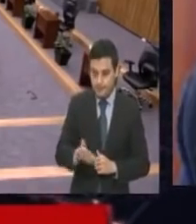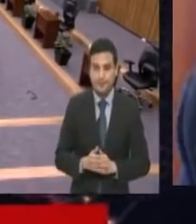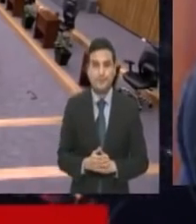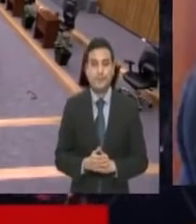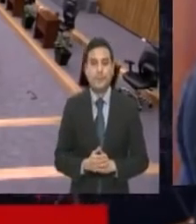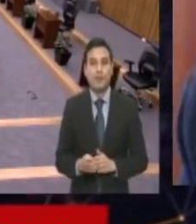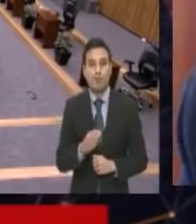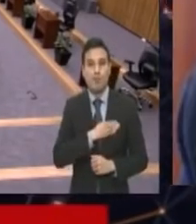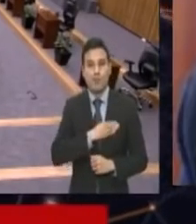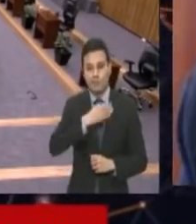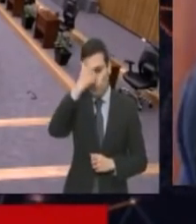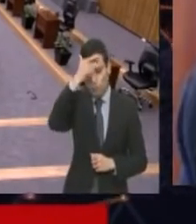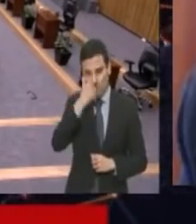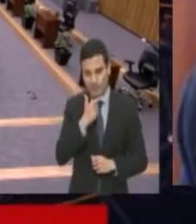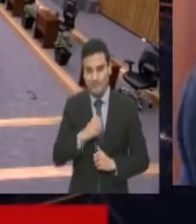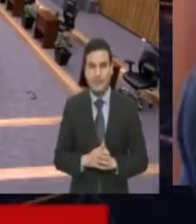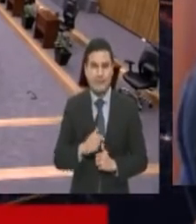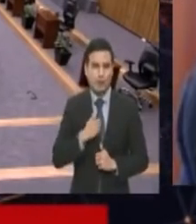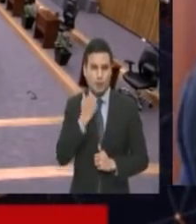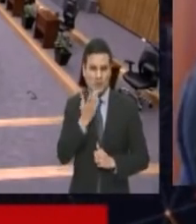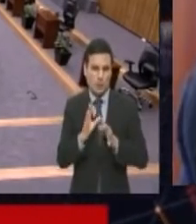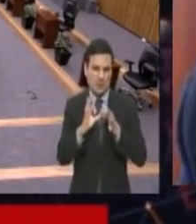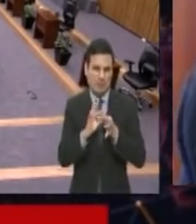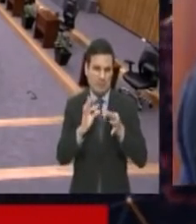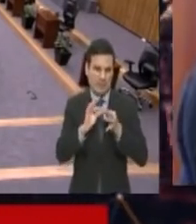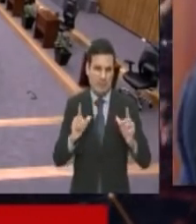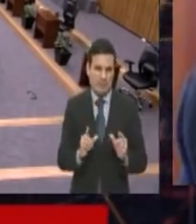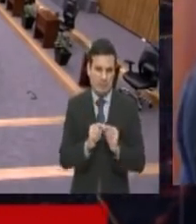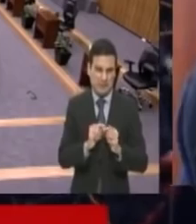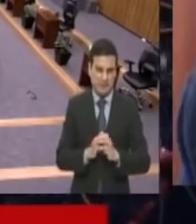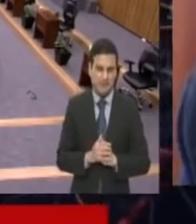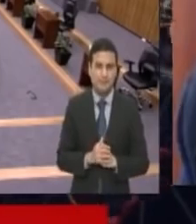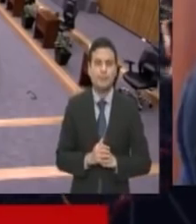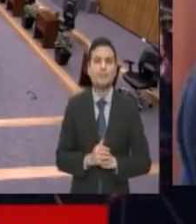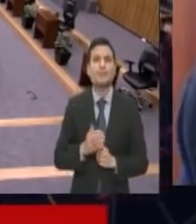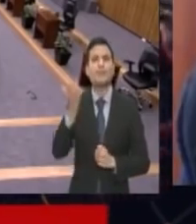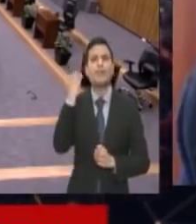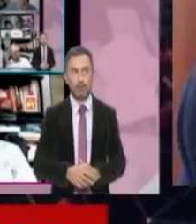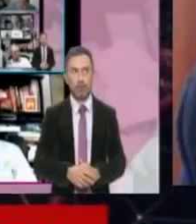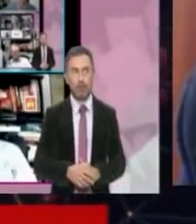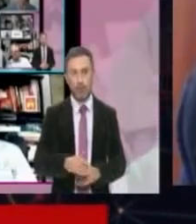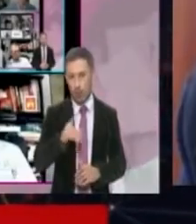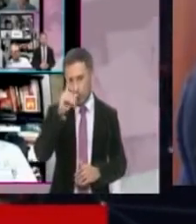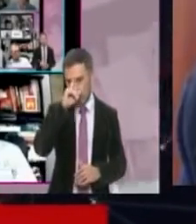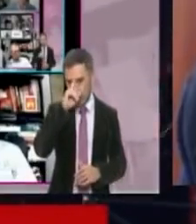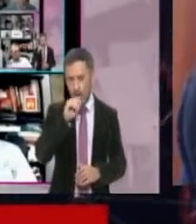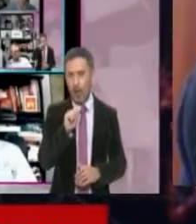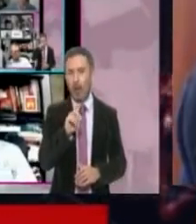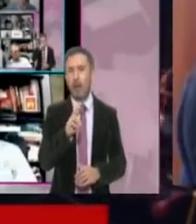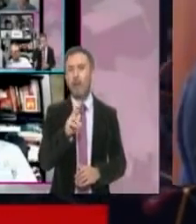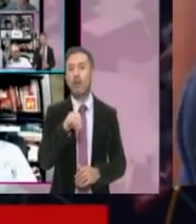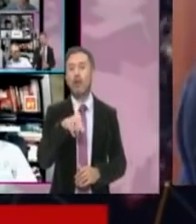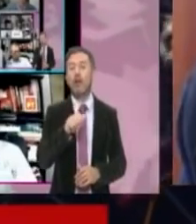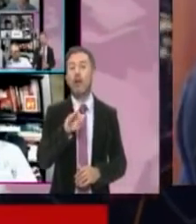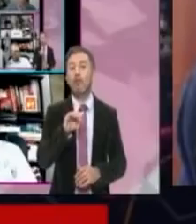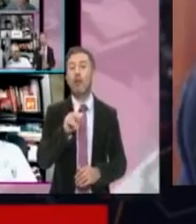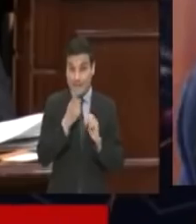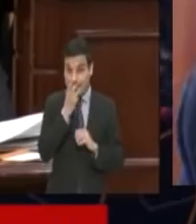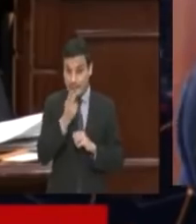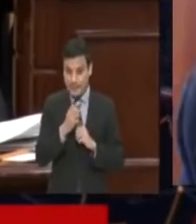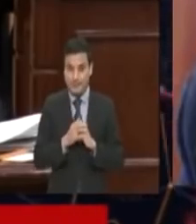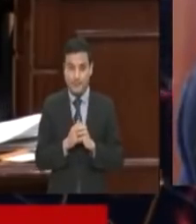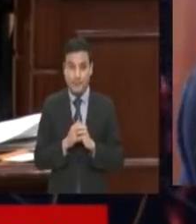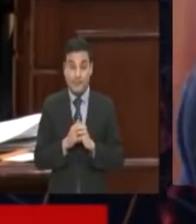INE tiene recursos de sobra. Creo que puede reducir su presupuesto y